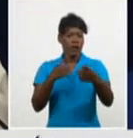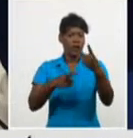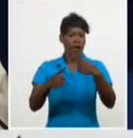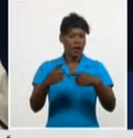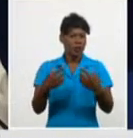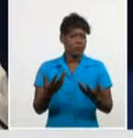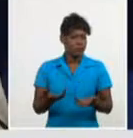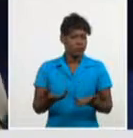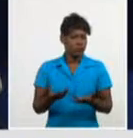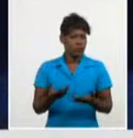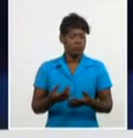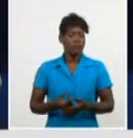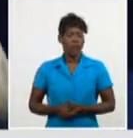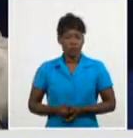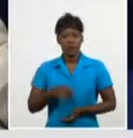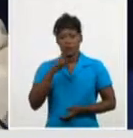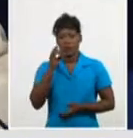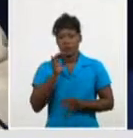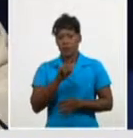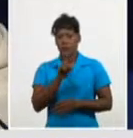Sí. Si me ayudan